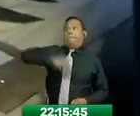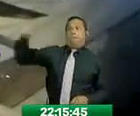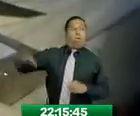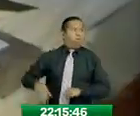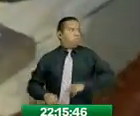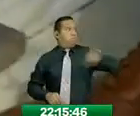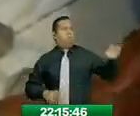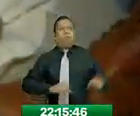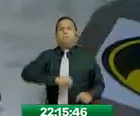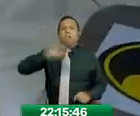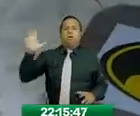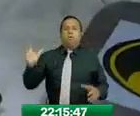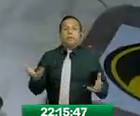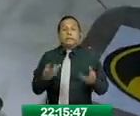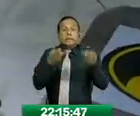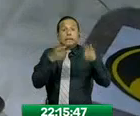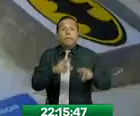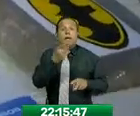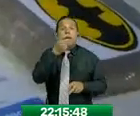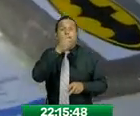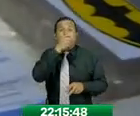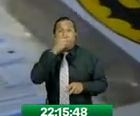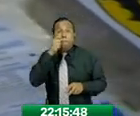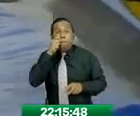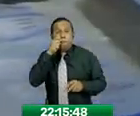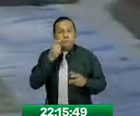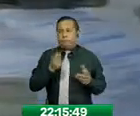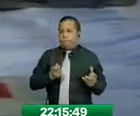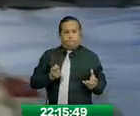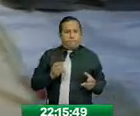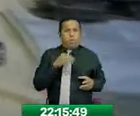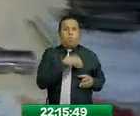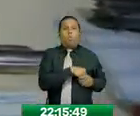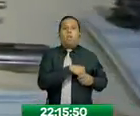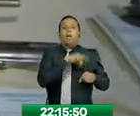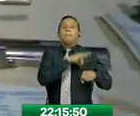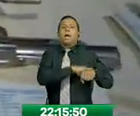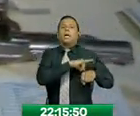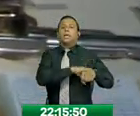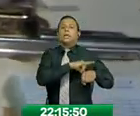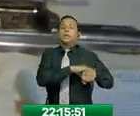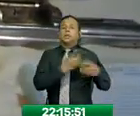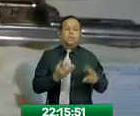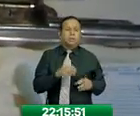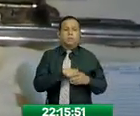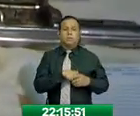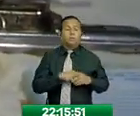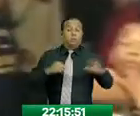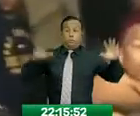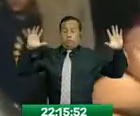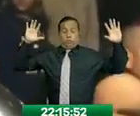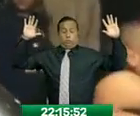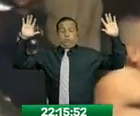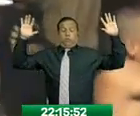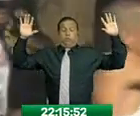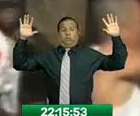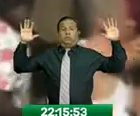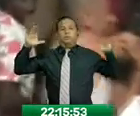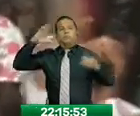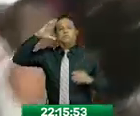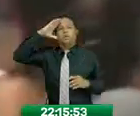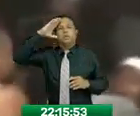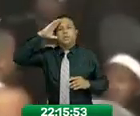kilos de cocaína fueron escondidos también en el baño. Nadie quedó en prisión por lo encontrado y por lo que se estaba realizando en ese